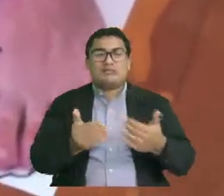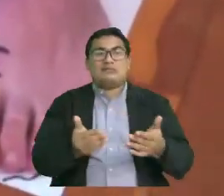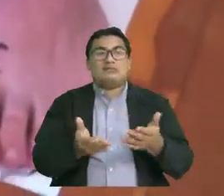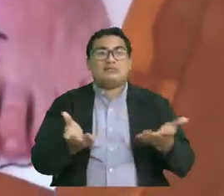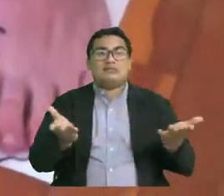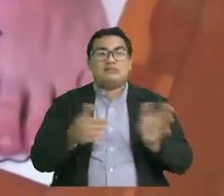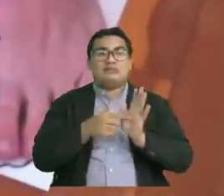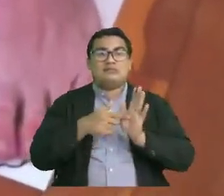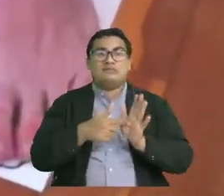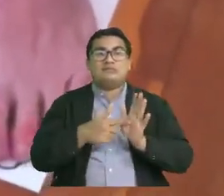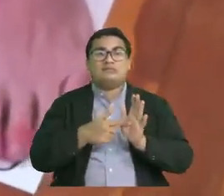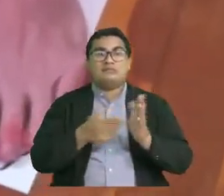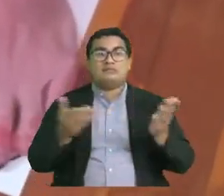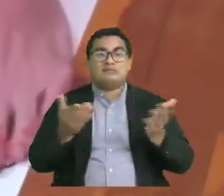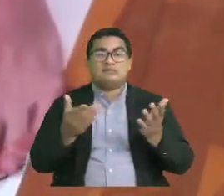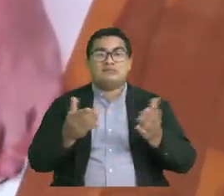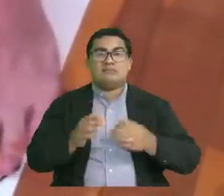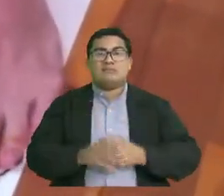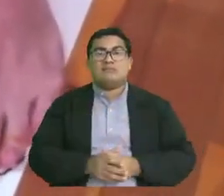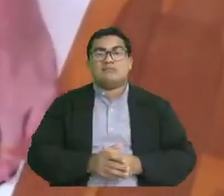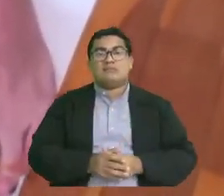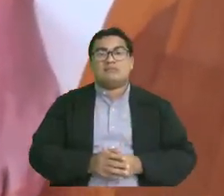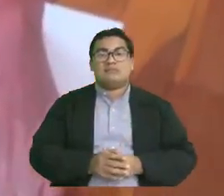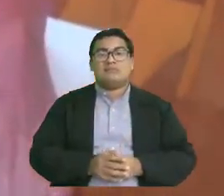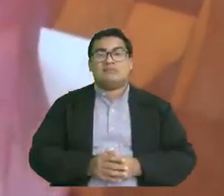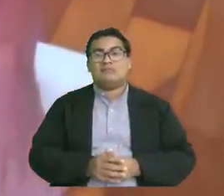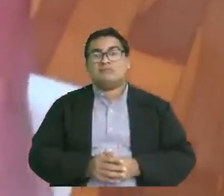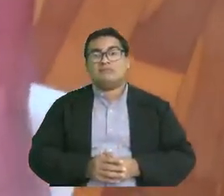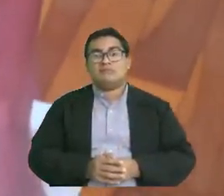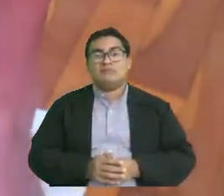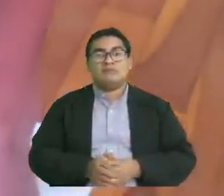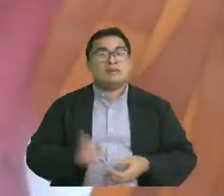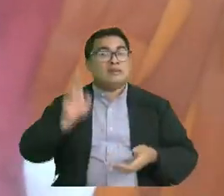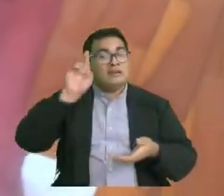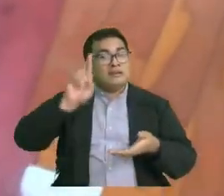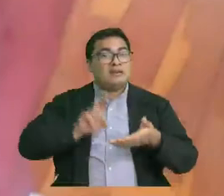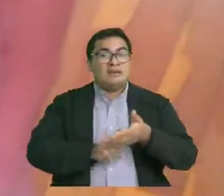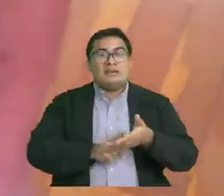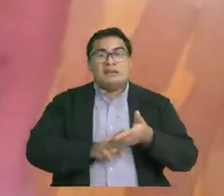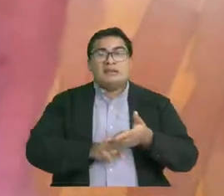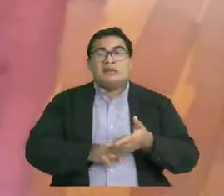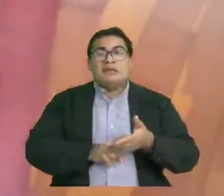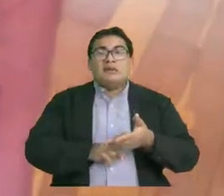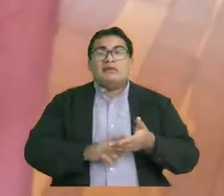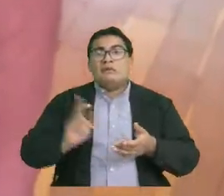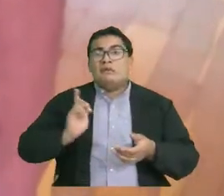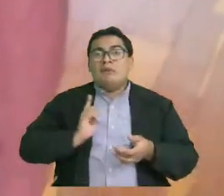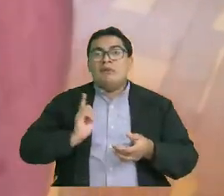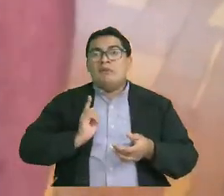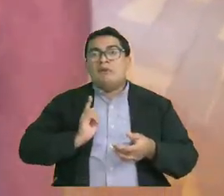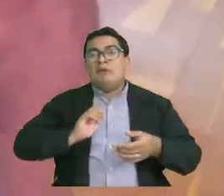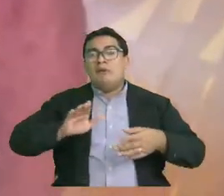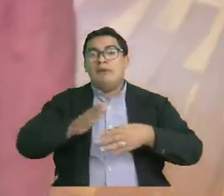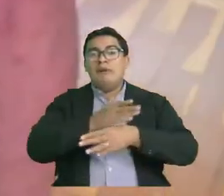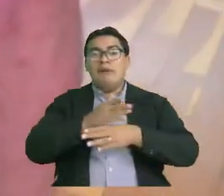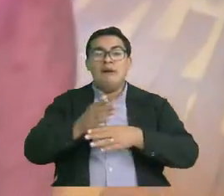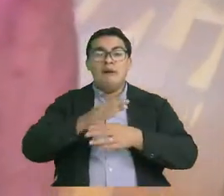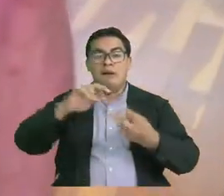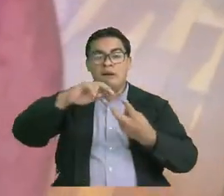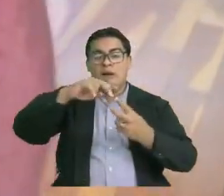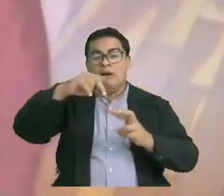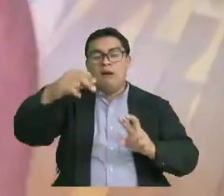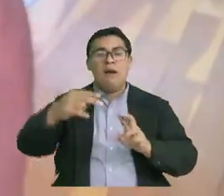el arco que se forma recordemos, entre un pie y el otro. Sí, recordemos que en el miembro inferior existen ejes, ¿verdad? Hay eje anatómico,